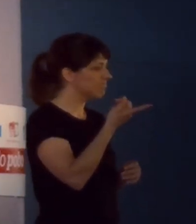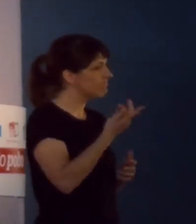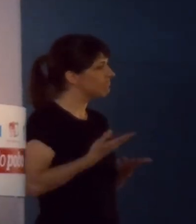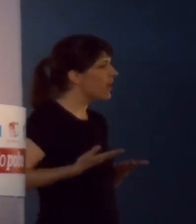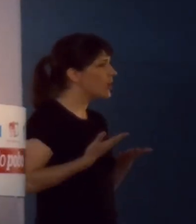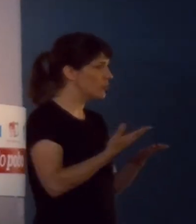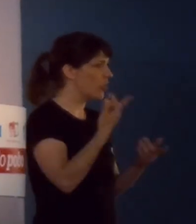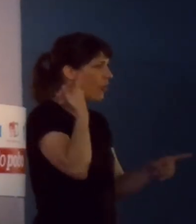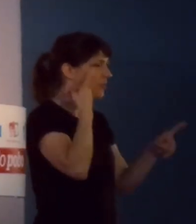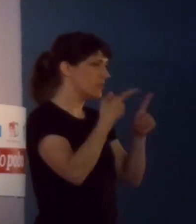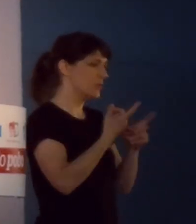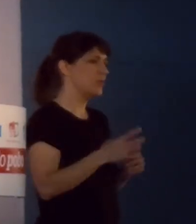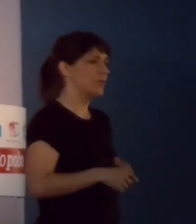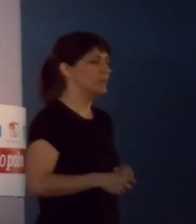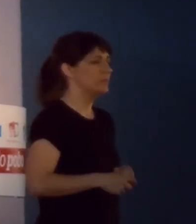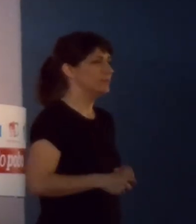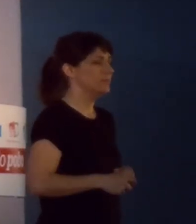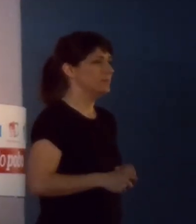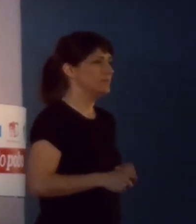esa